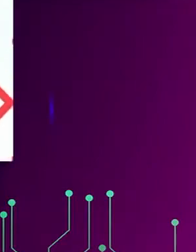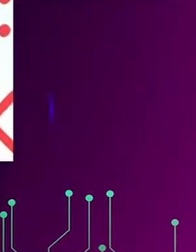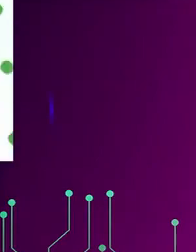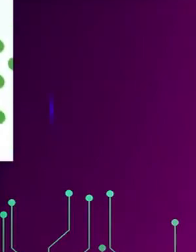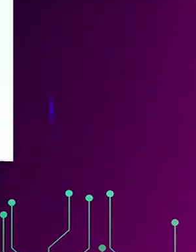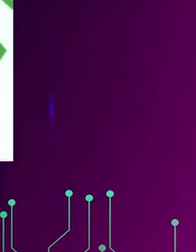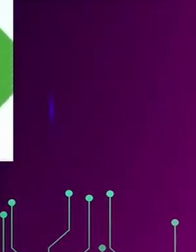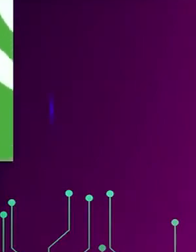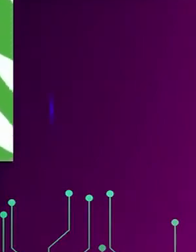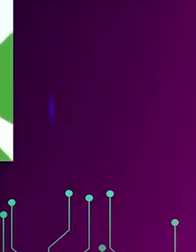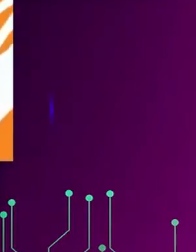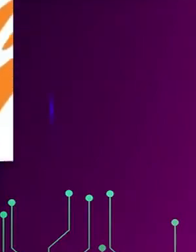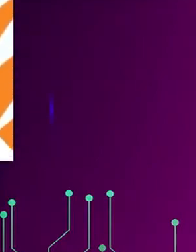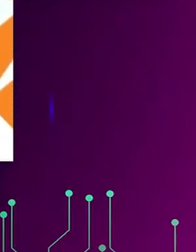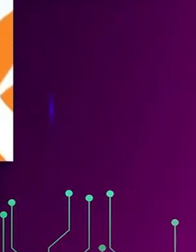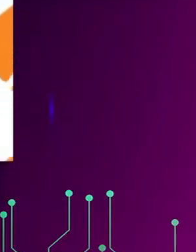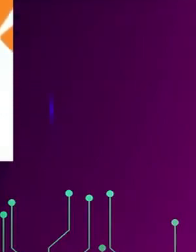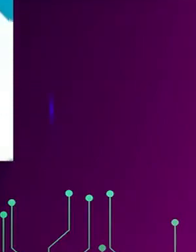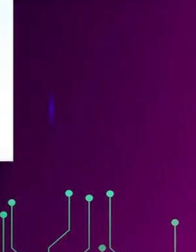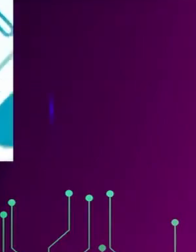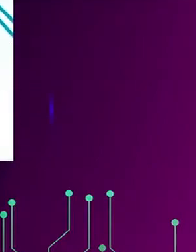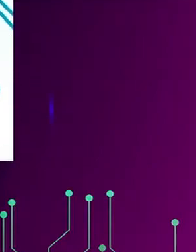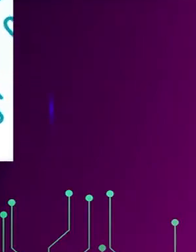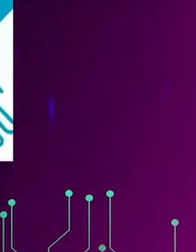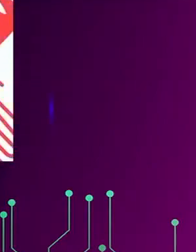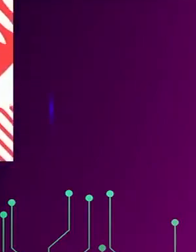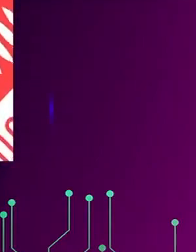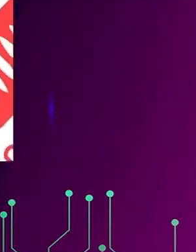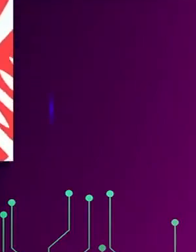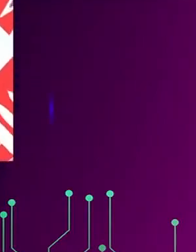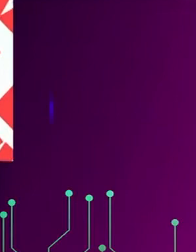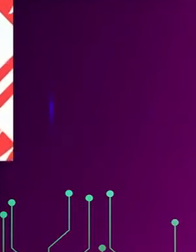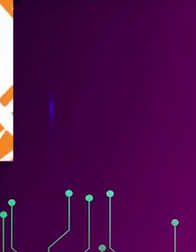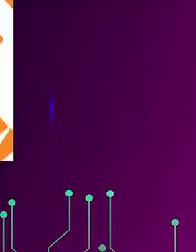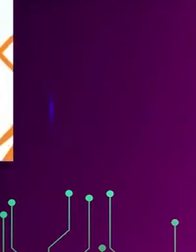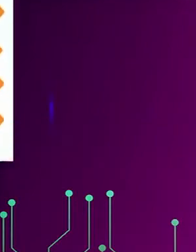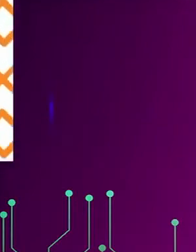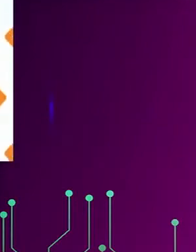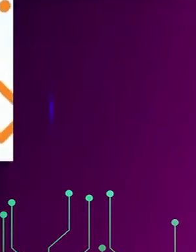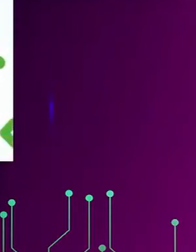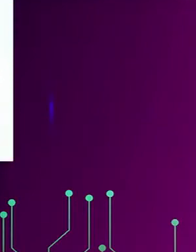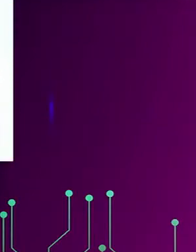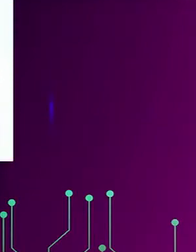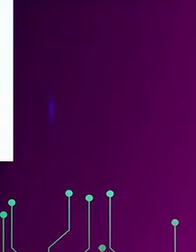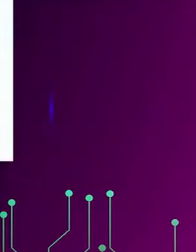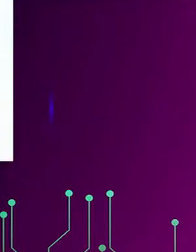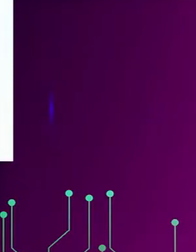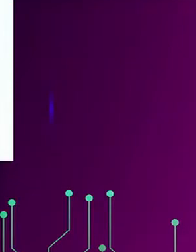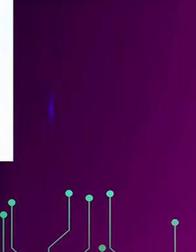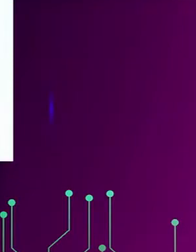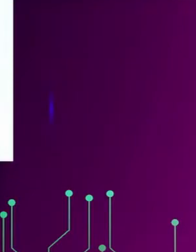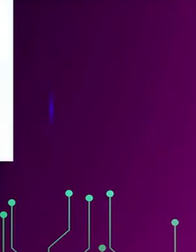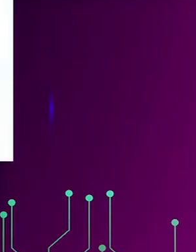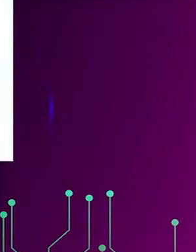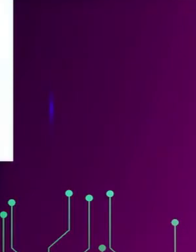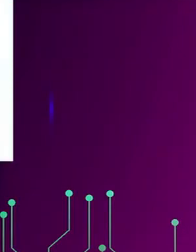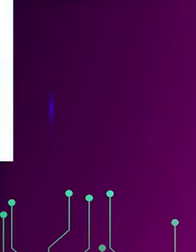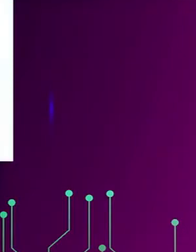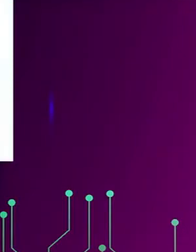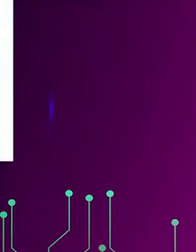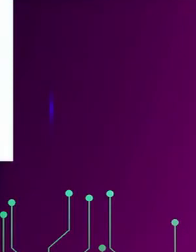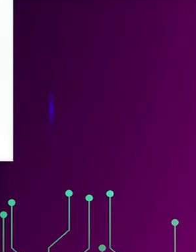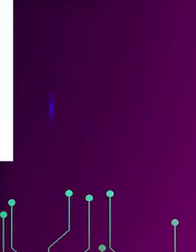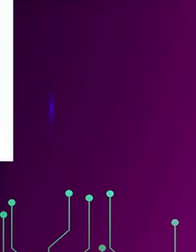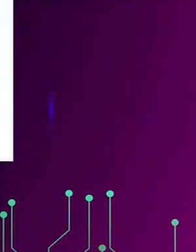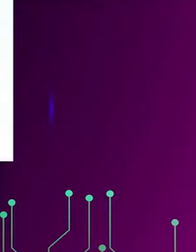Sonrisa todos los días. Cuida tu sonrisa todos los días. Cuidar tu higiene bucal te